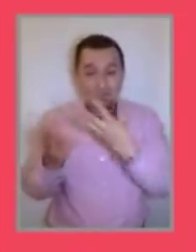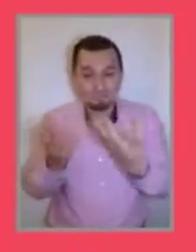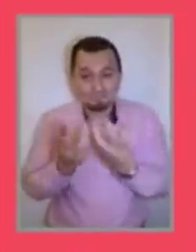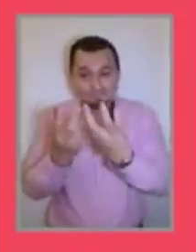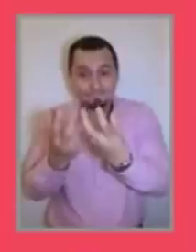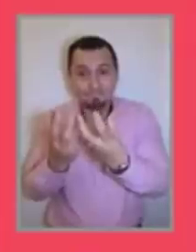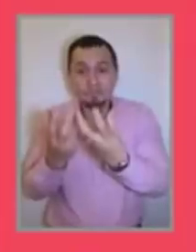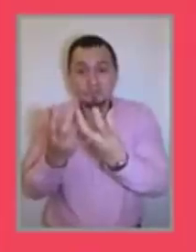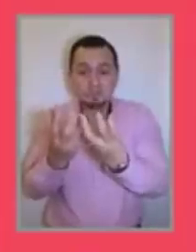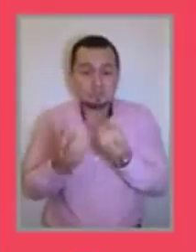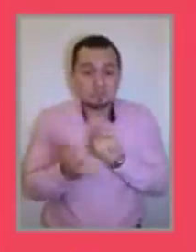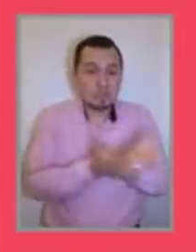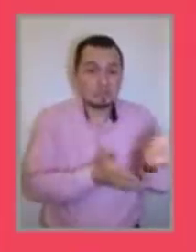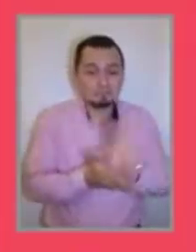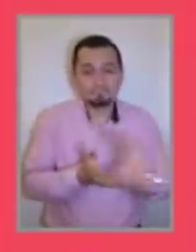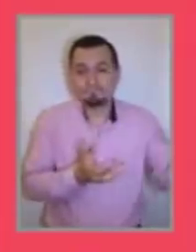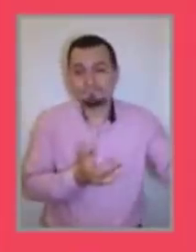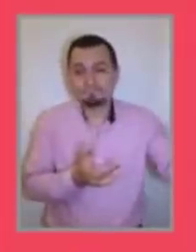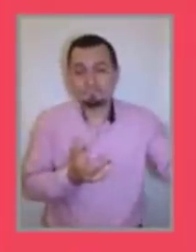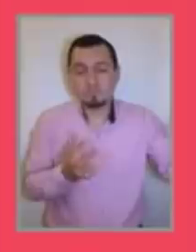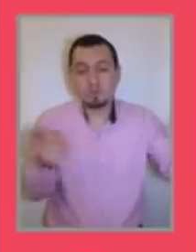de este esquema